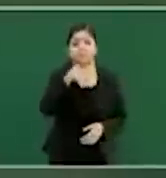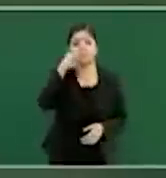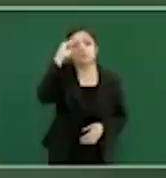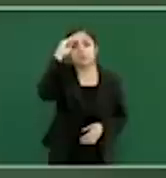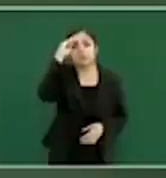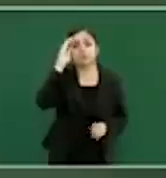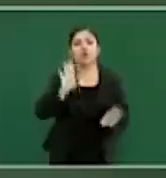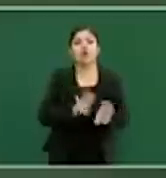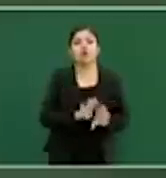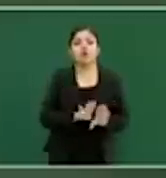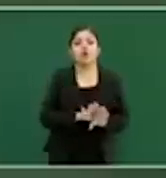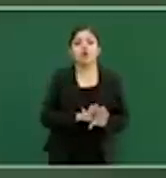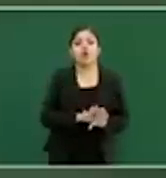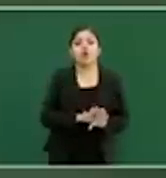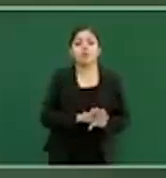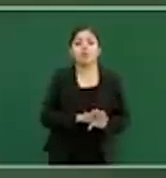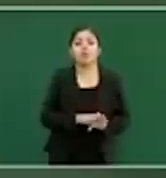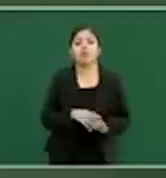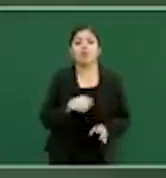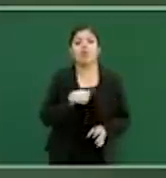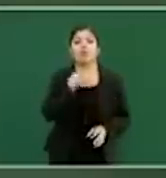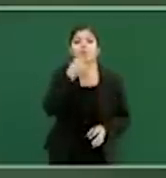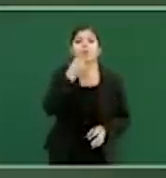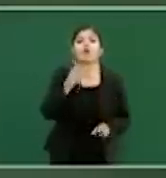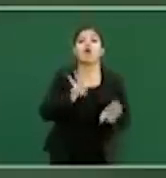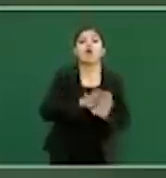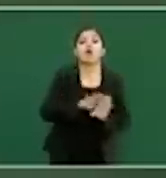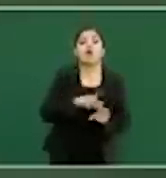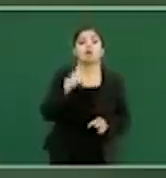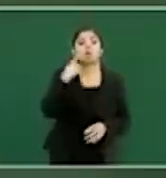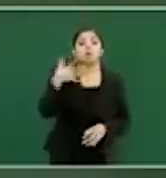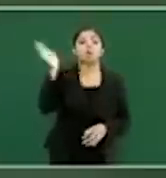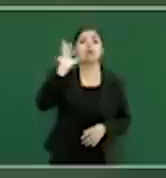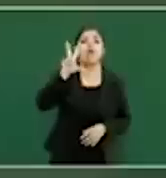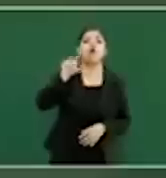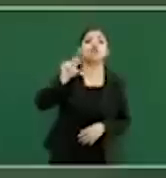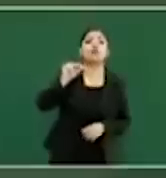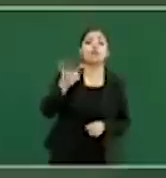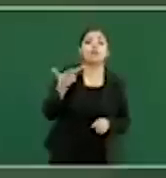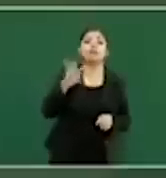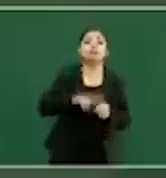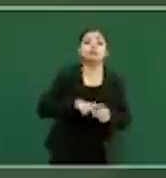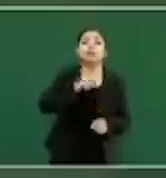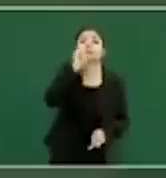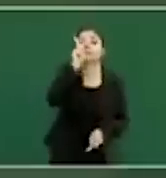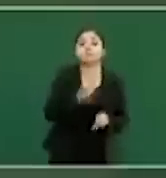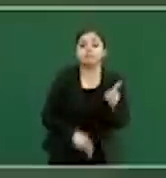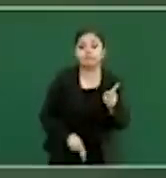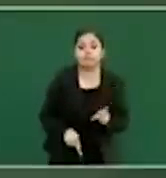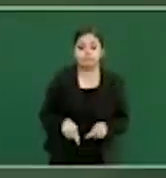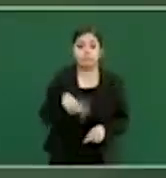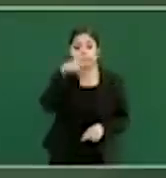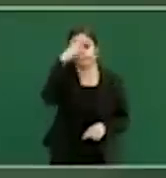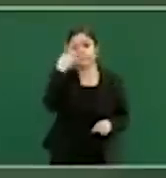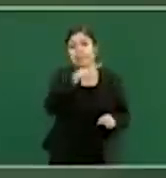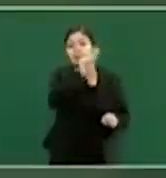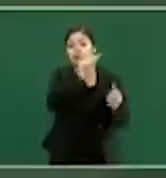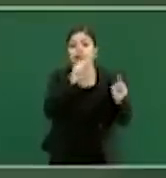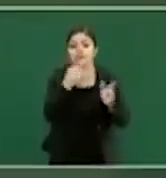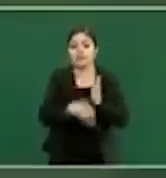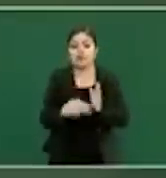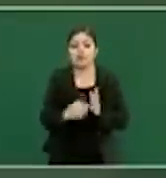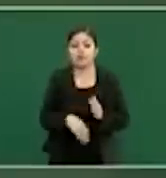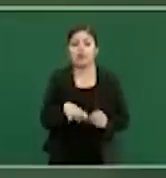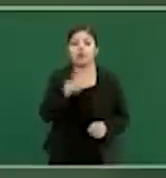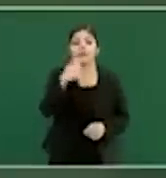de decir nos dejaron 80 hospitales sin concluir en el país, nos